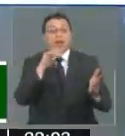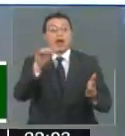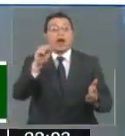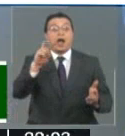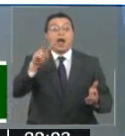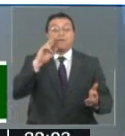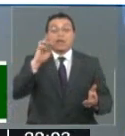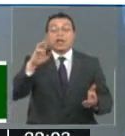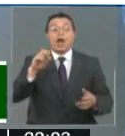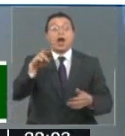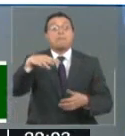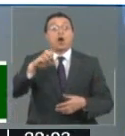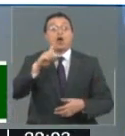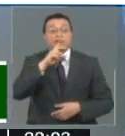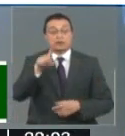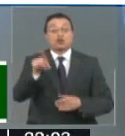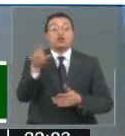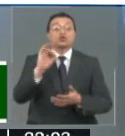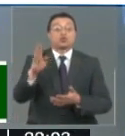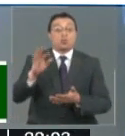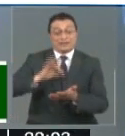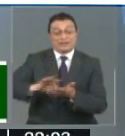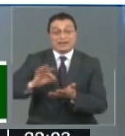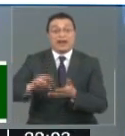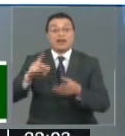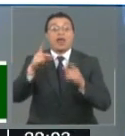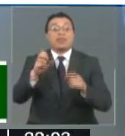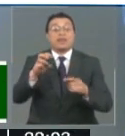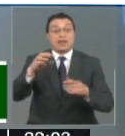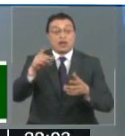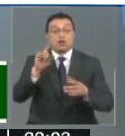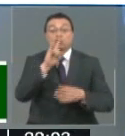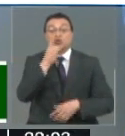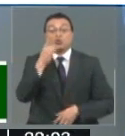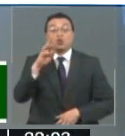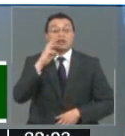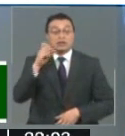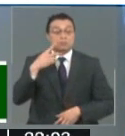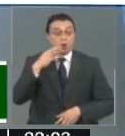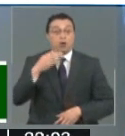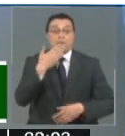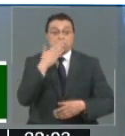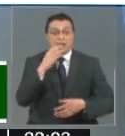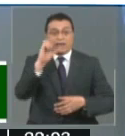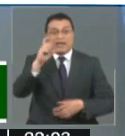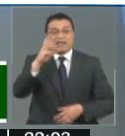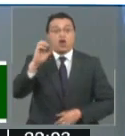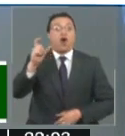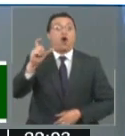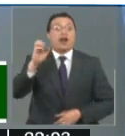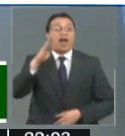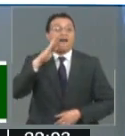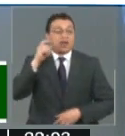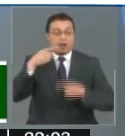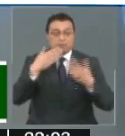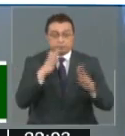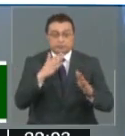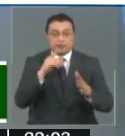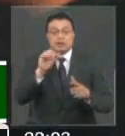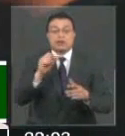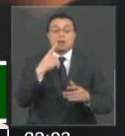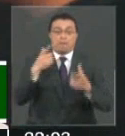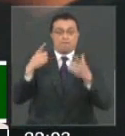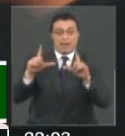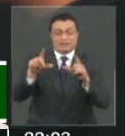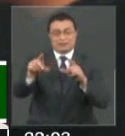de Turismo. Javiera, muchas gracias por acompañarnos. Ella es geógrafa de la Universidad Católica. Tiene un máster en, ¿cómo podríamos decirlo?